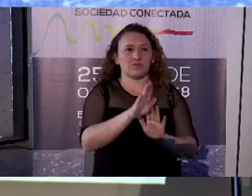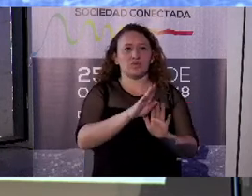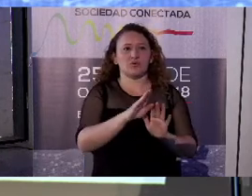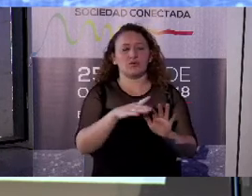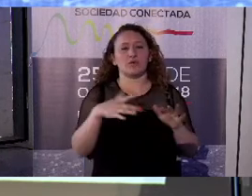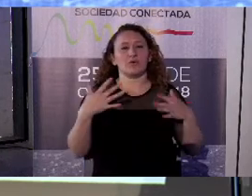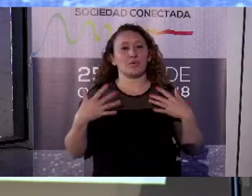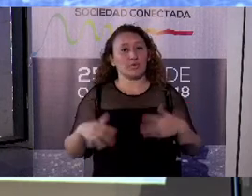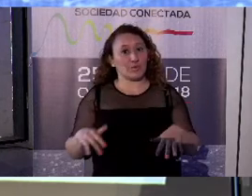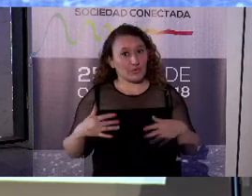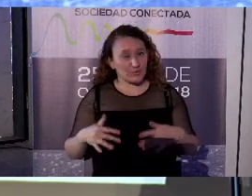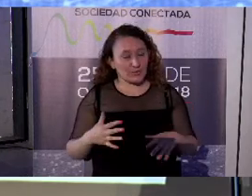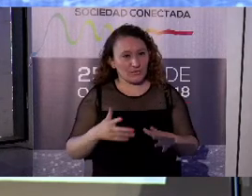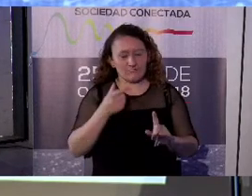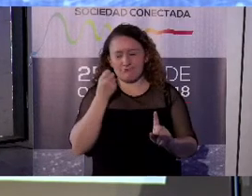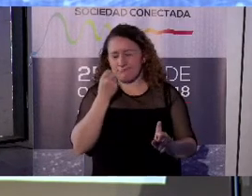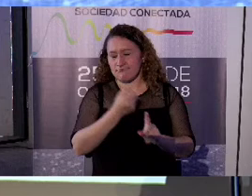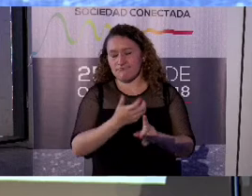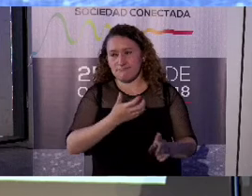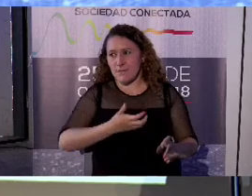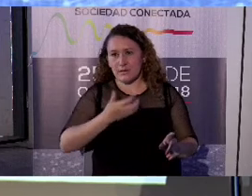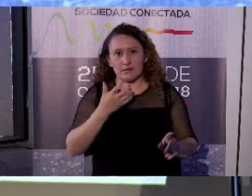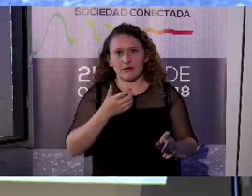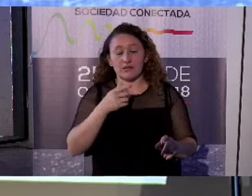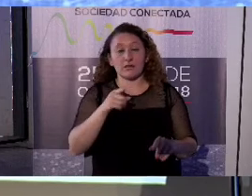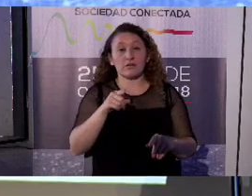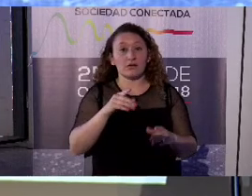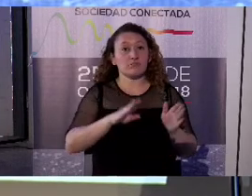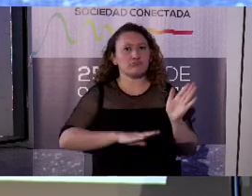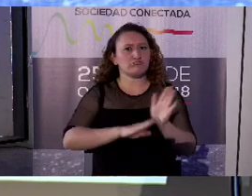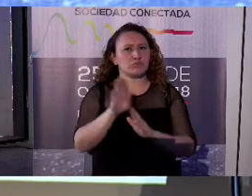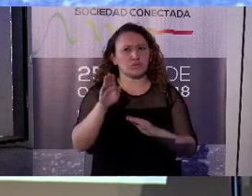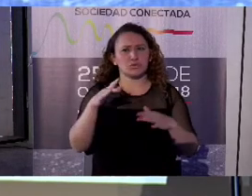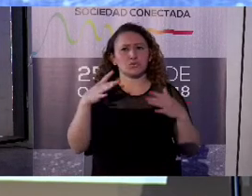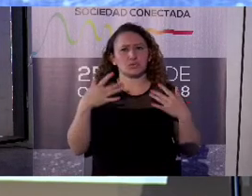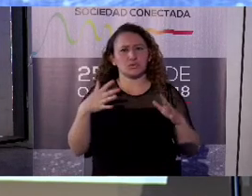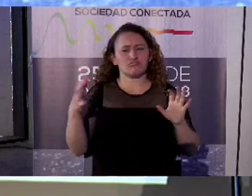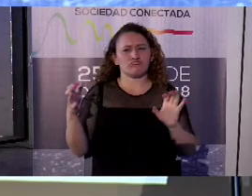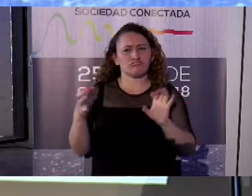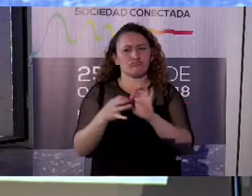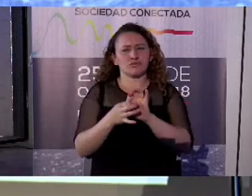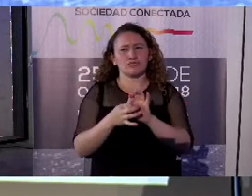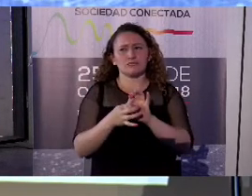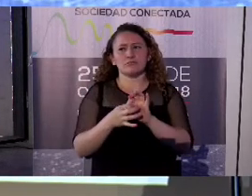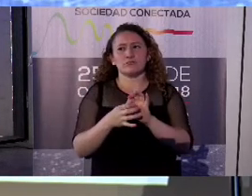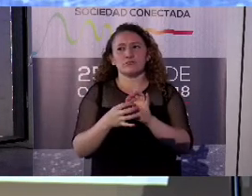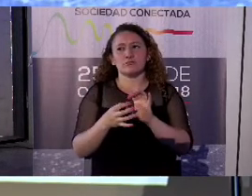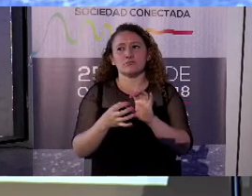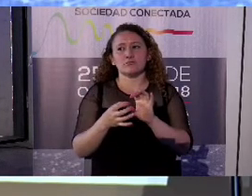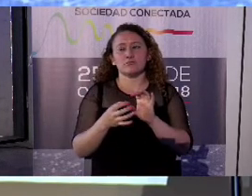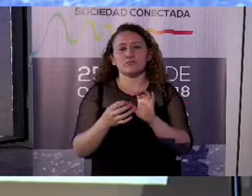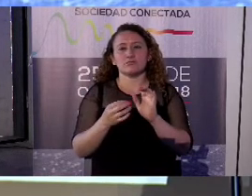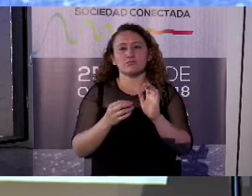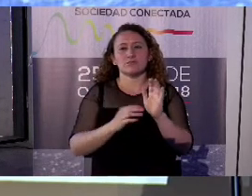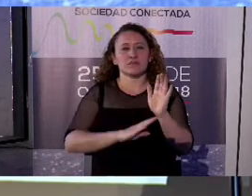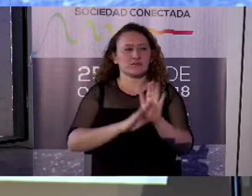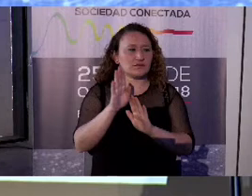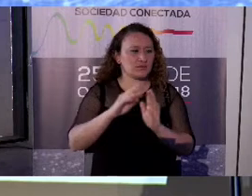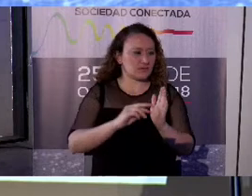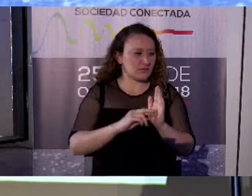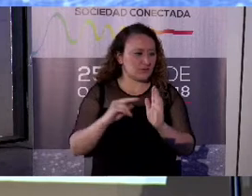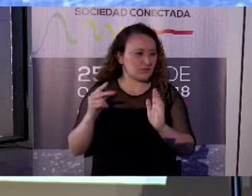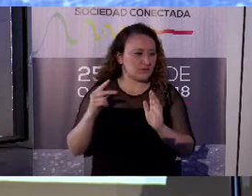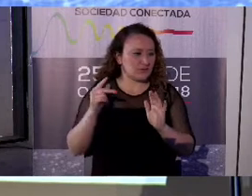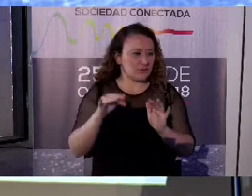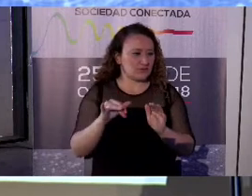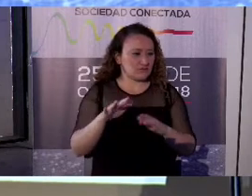bastante bastante impacto y bastante desarrollo en la articulado el desarrollo tecnológico en en